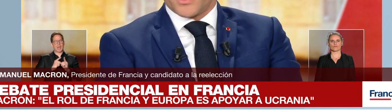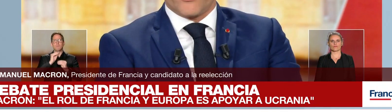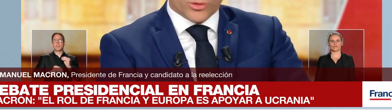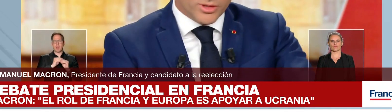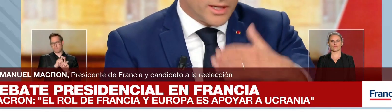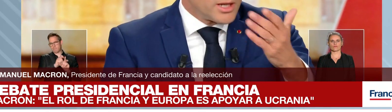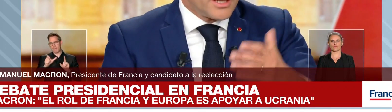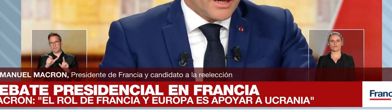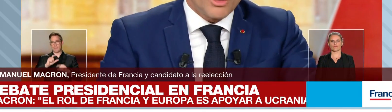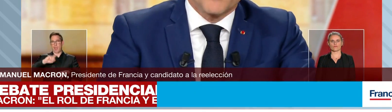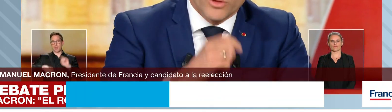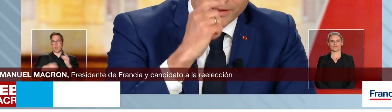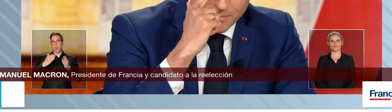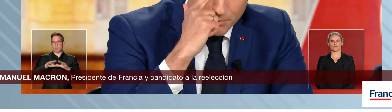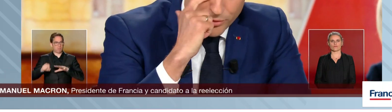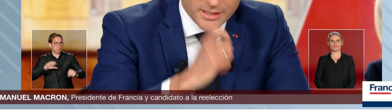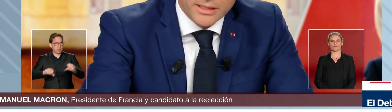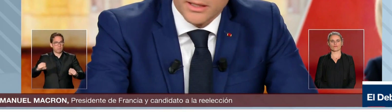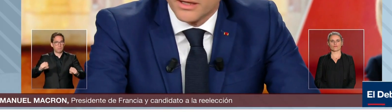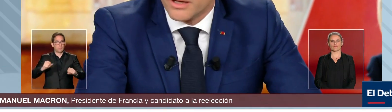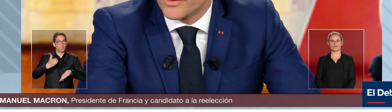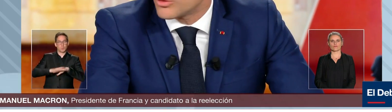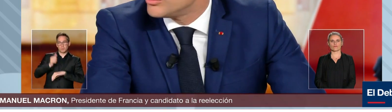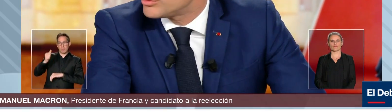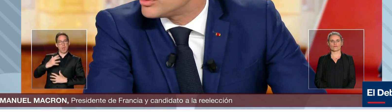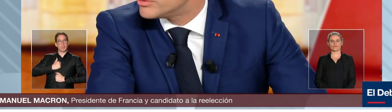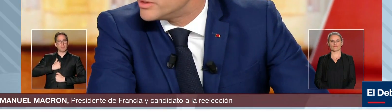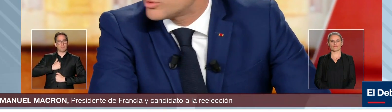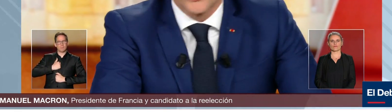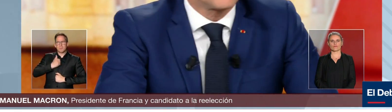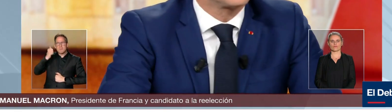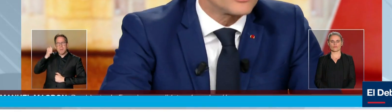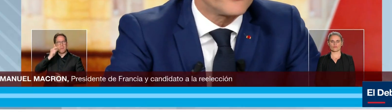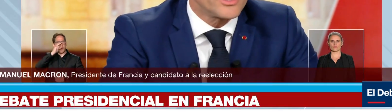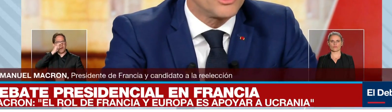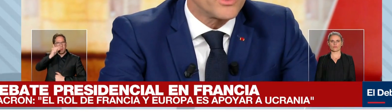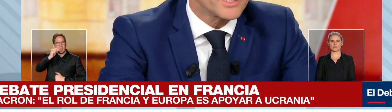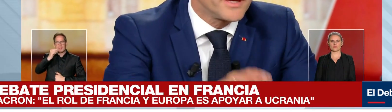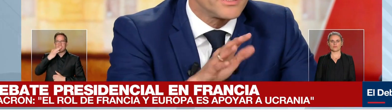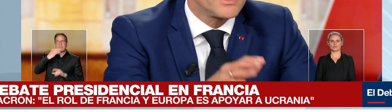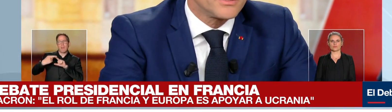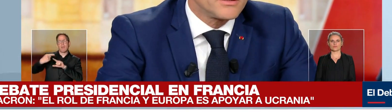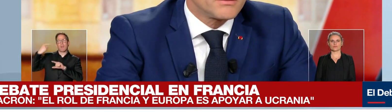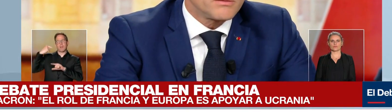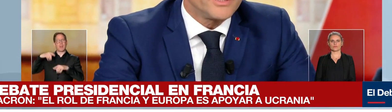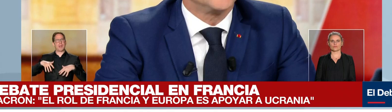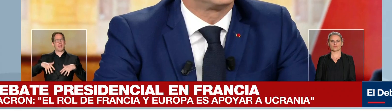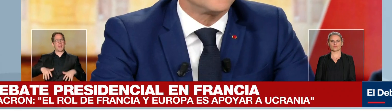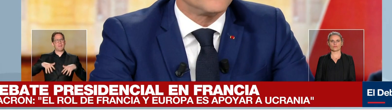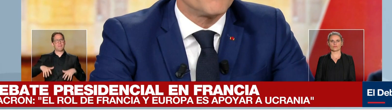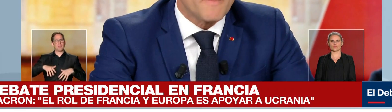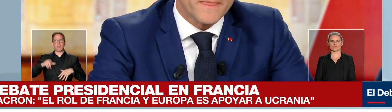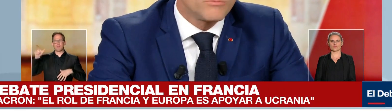desde la Segunda Guerra Mundial, territorios que son anexados por la fuerza, como al mismo tiempo que Vladimir Putin reconoció que las condiciones